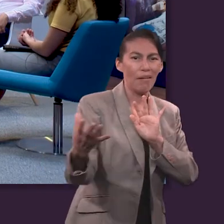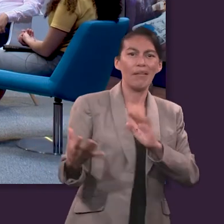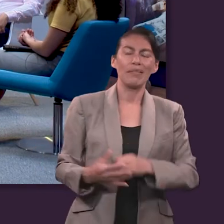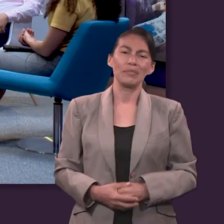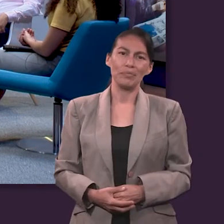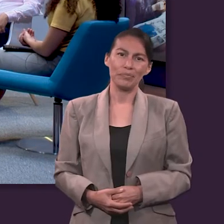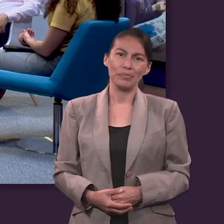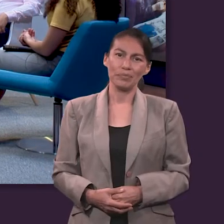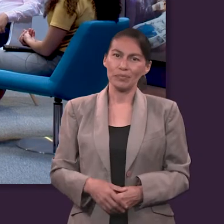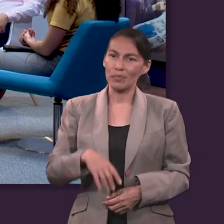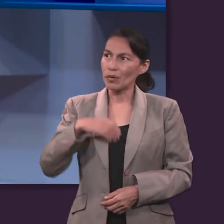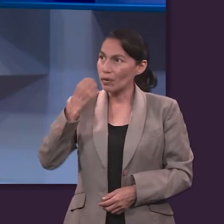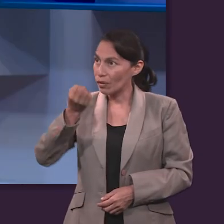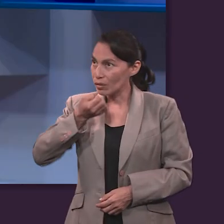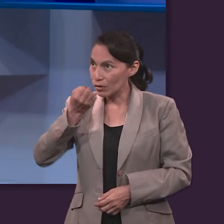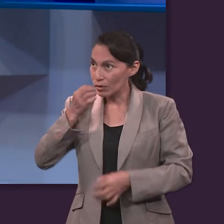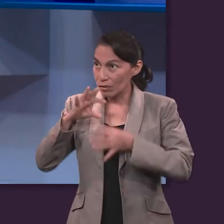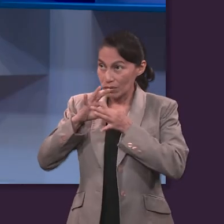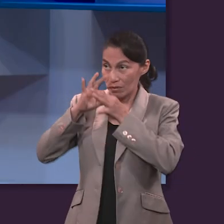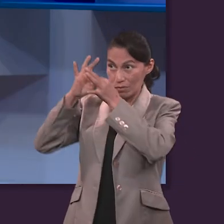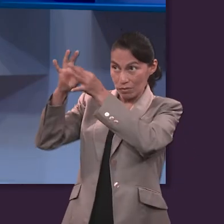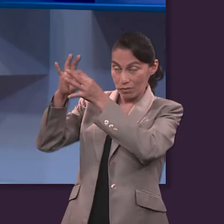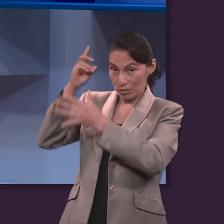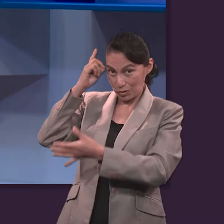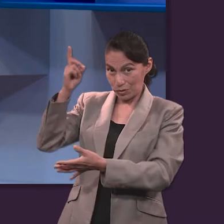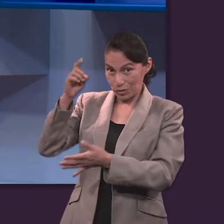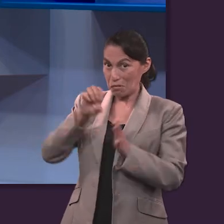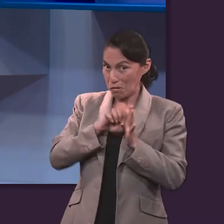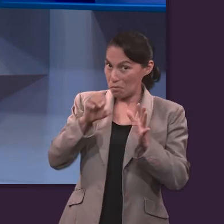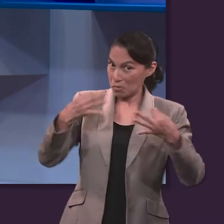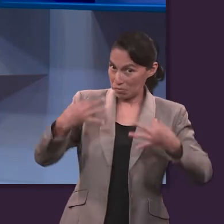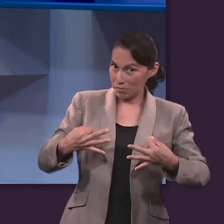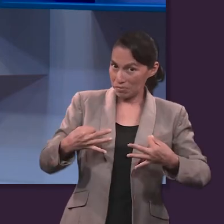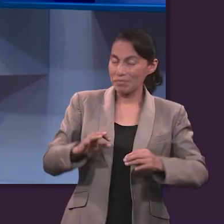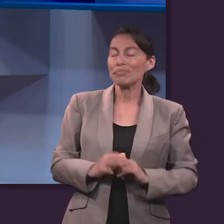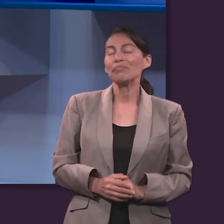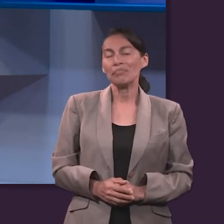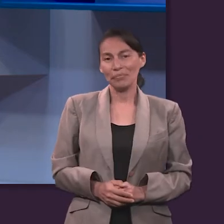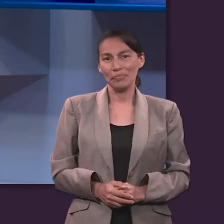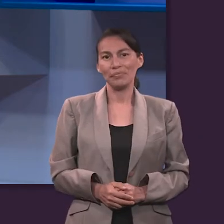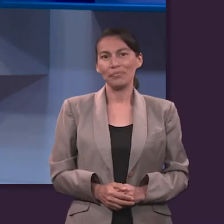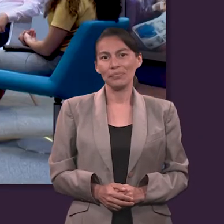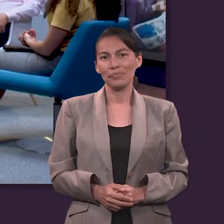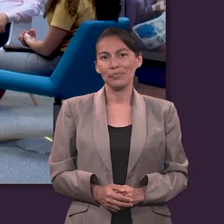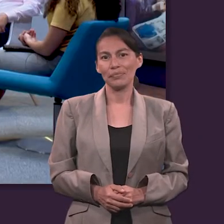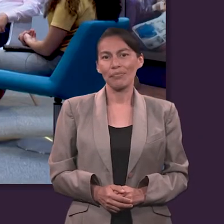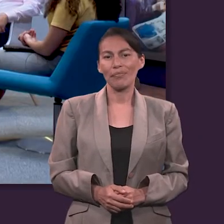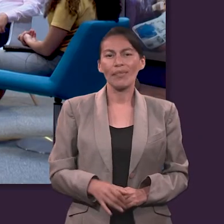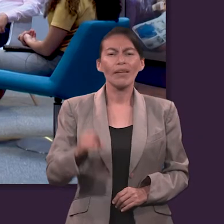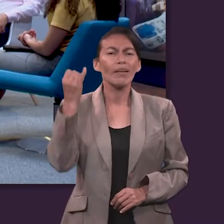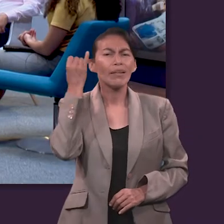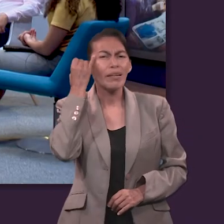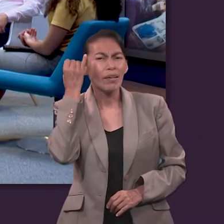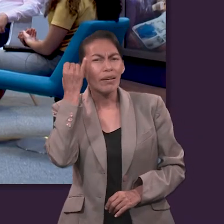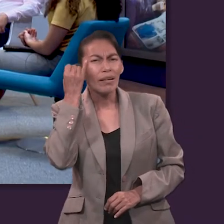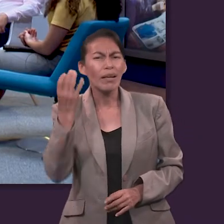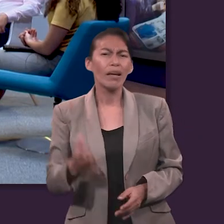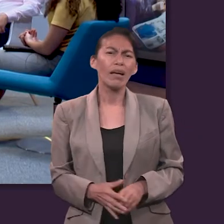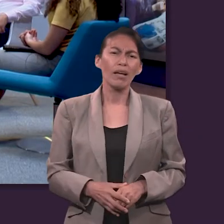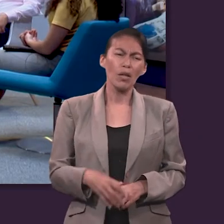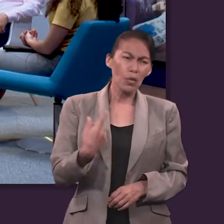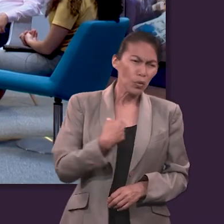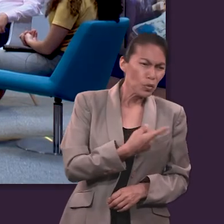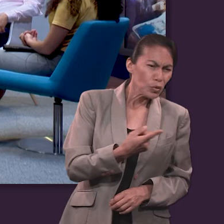ideal. Oración y conexión con Dios, para dar un buen ejemplo. Isaí, ¿cómo